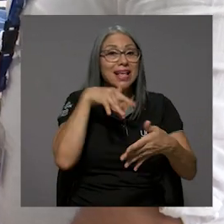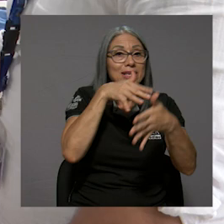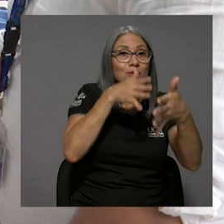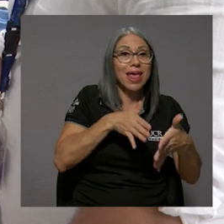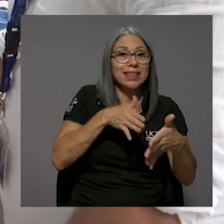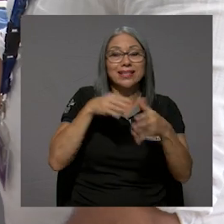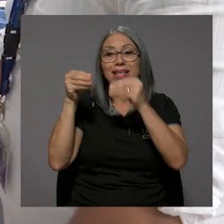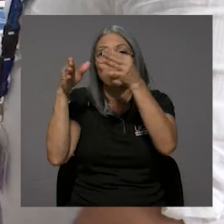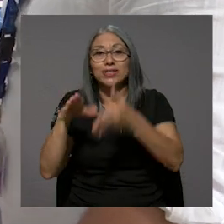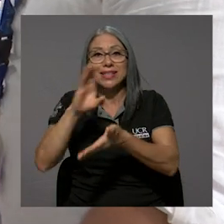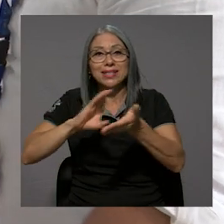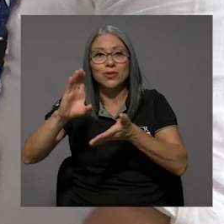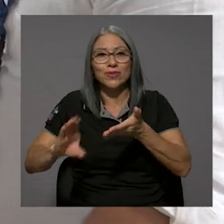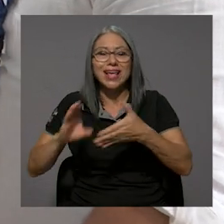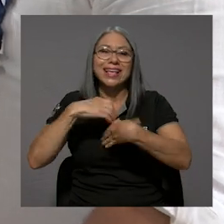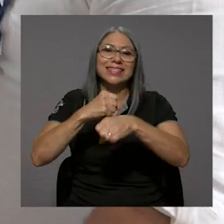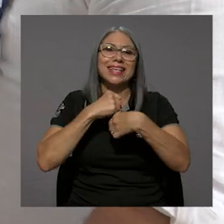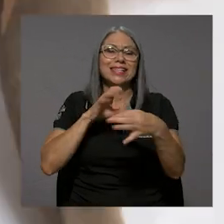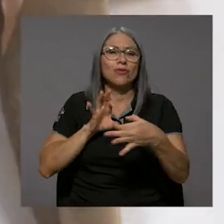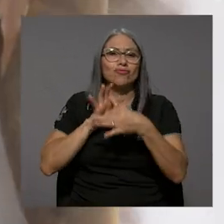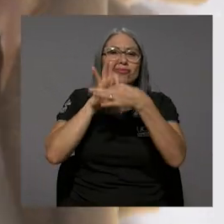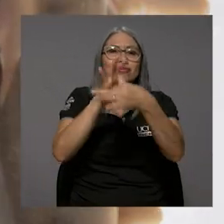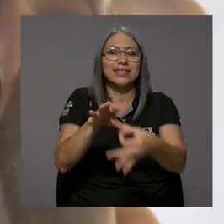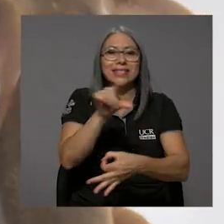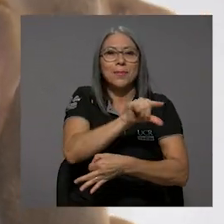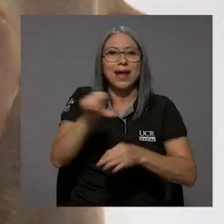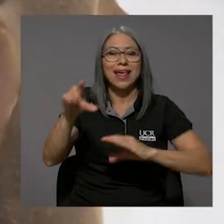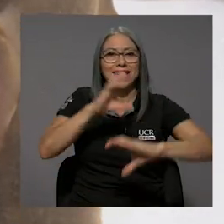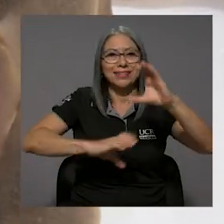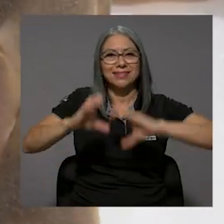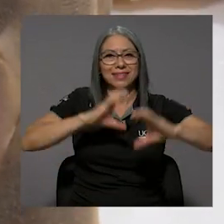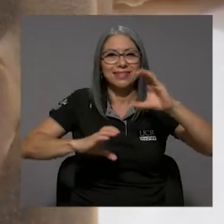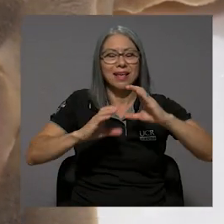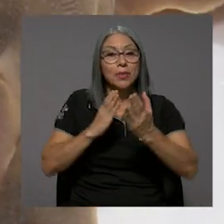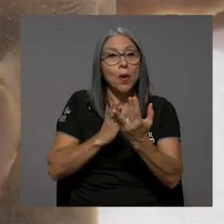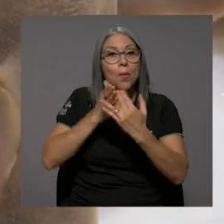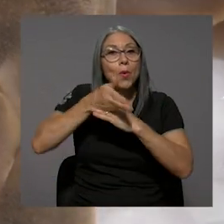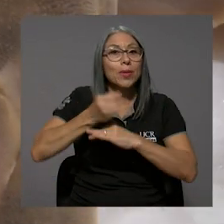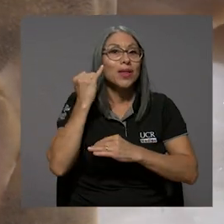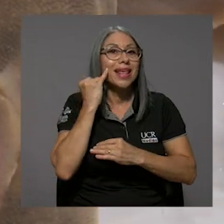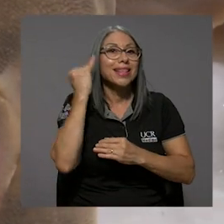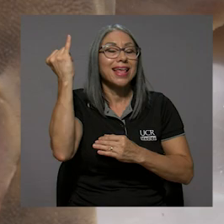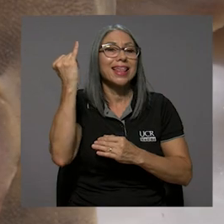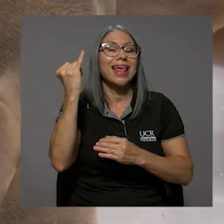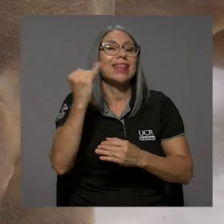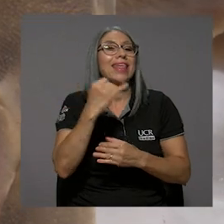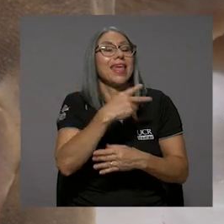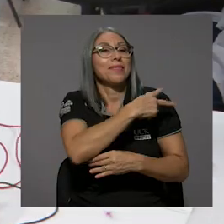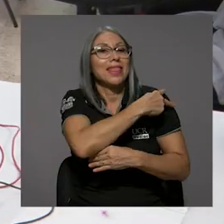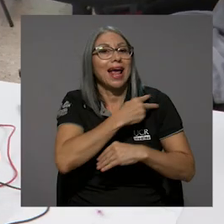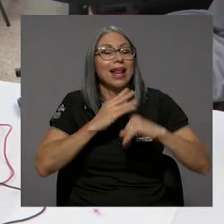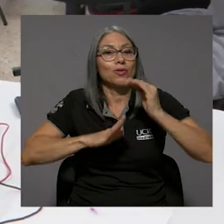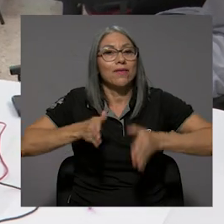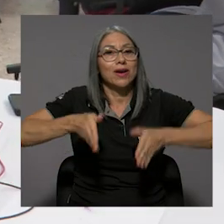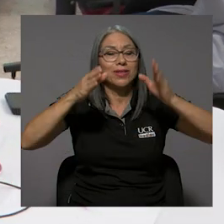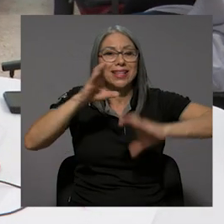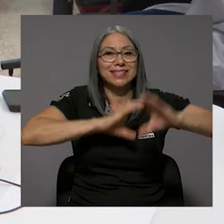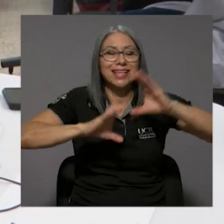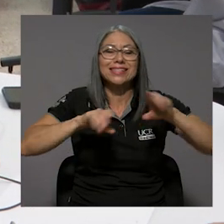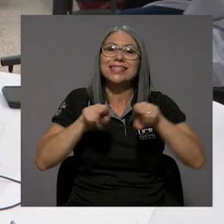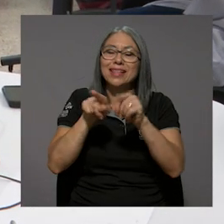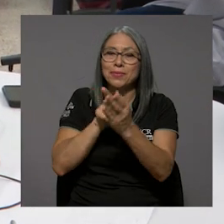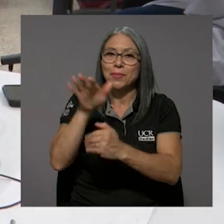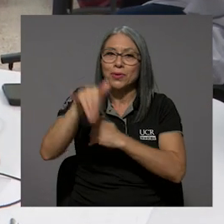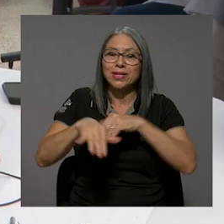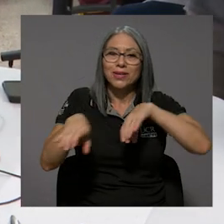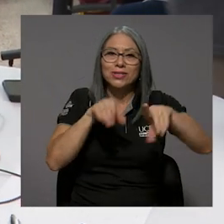talleres para estudiantes y docentes de secundaria se realizaron en el marco de la Semana de la Ciencia, por medio de la iniciativa del Decanato de la Facultad de Ciencias y el proyecto